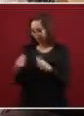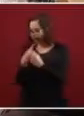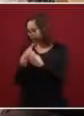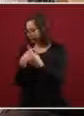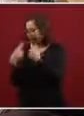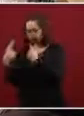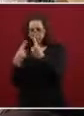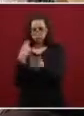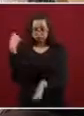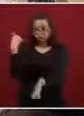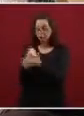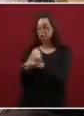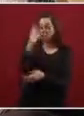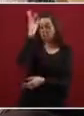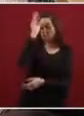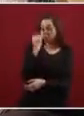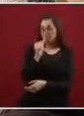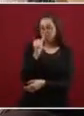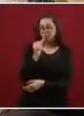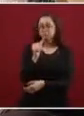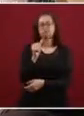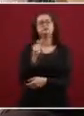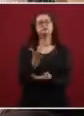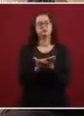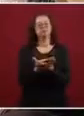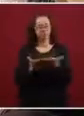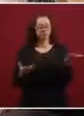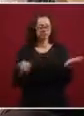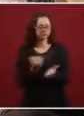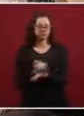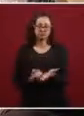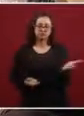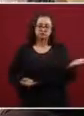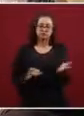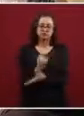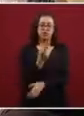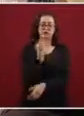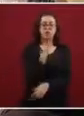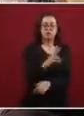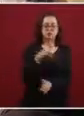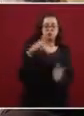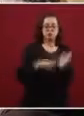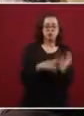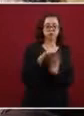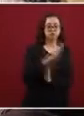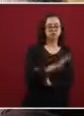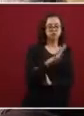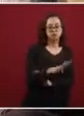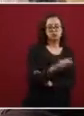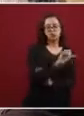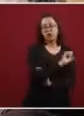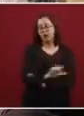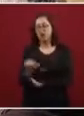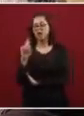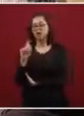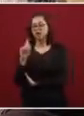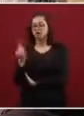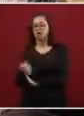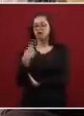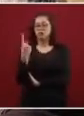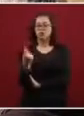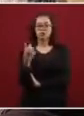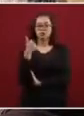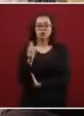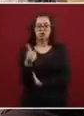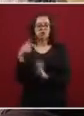que hicimos fue, va a haber ahora un decreto que va a cubrir de noviembre de 2019 al 31 de